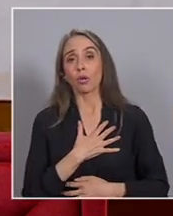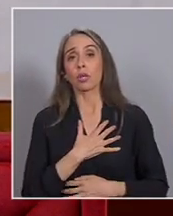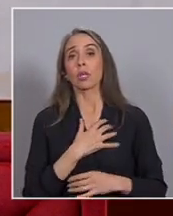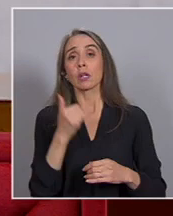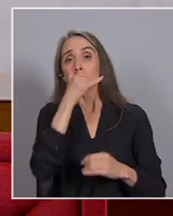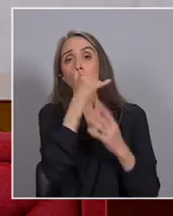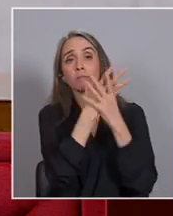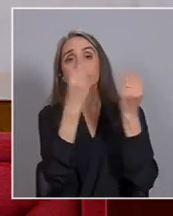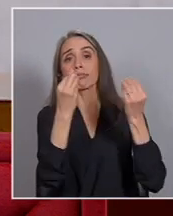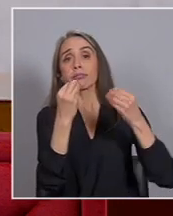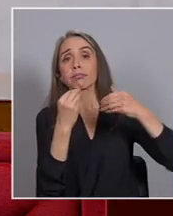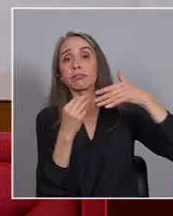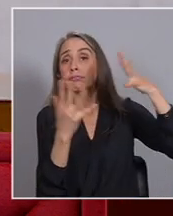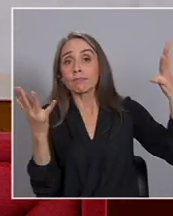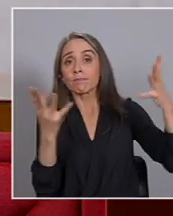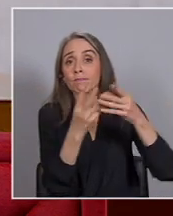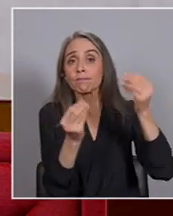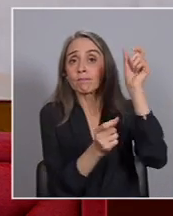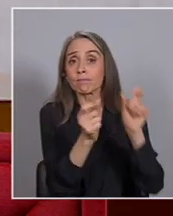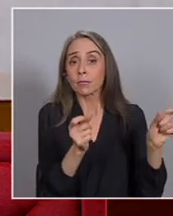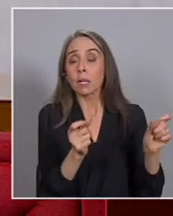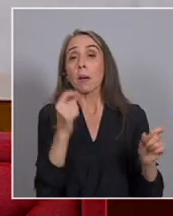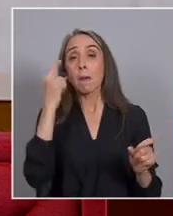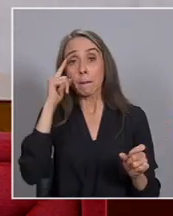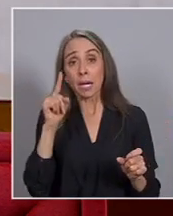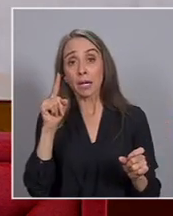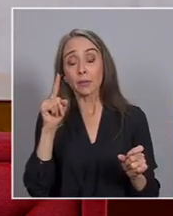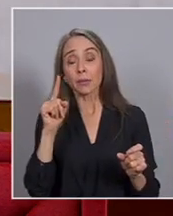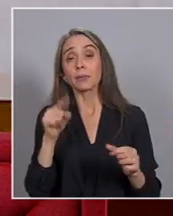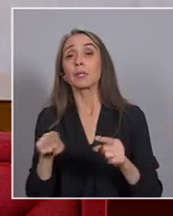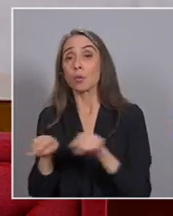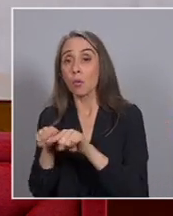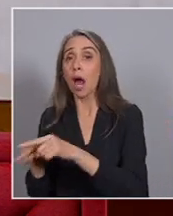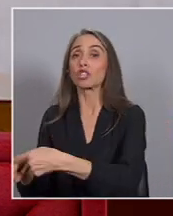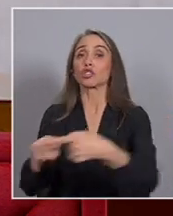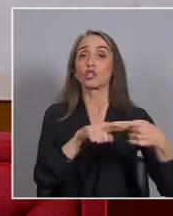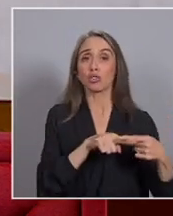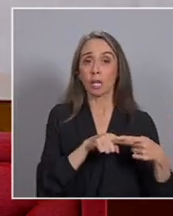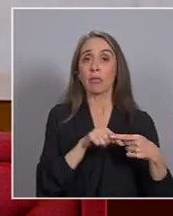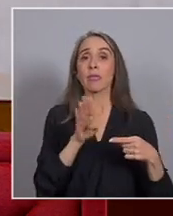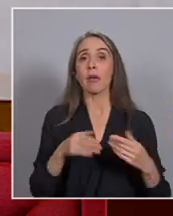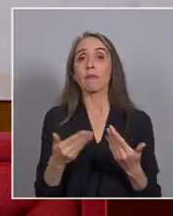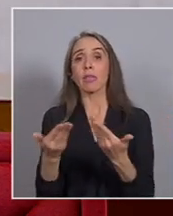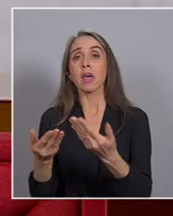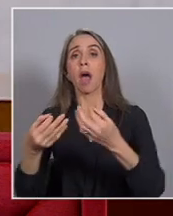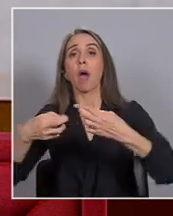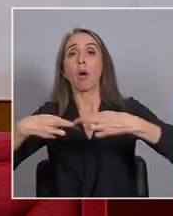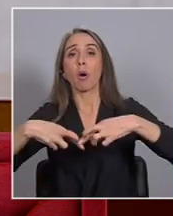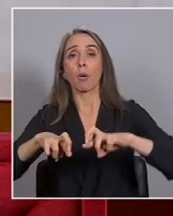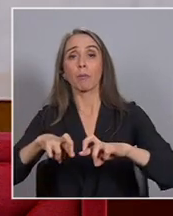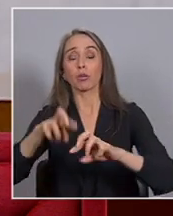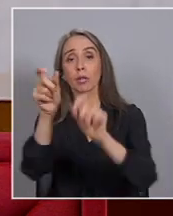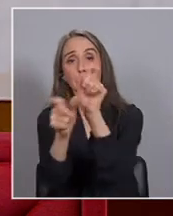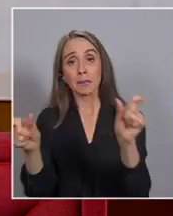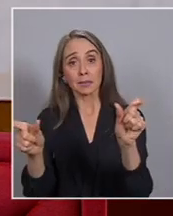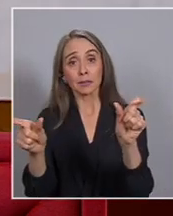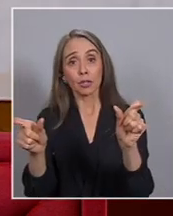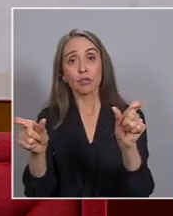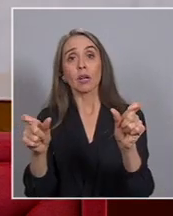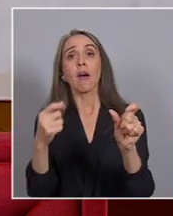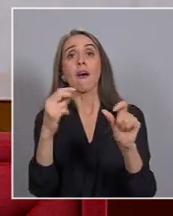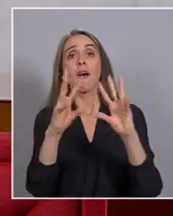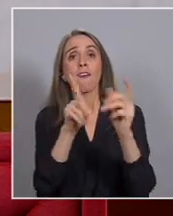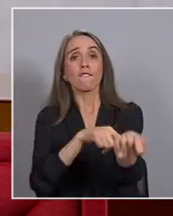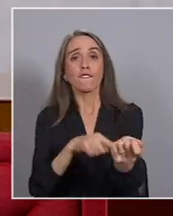de ausencia. Pero como sociedad les debemos dar la oportunidad de despedir a sus